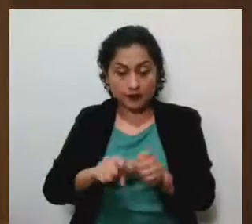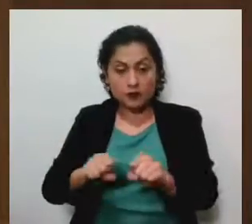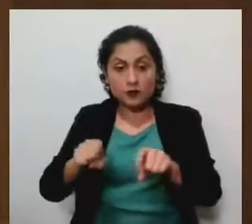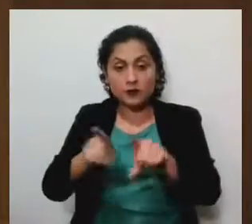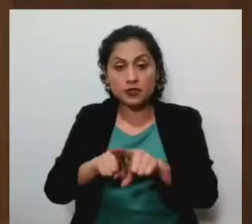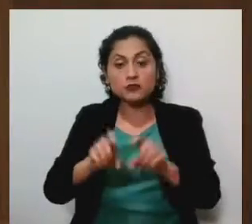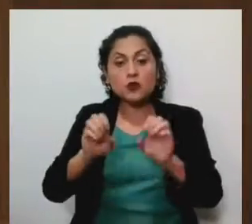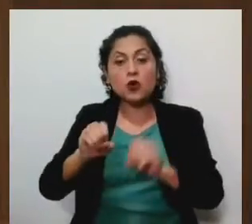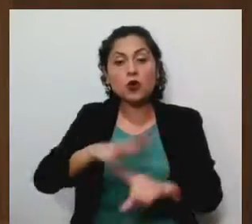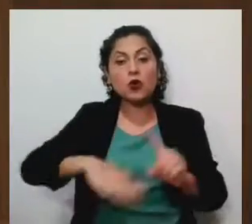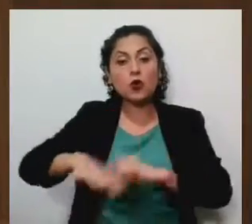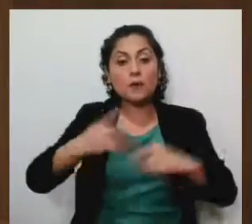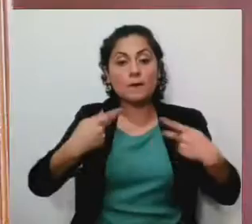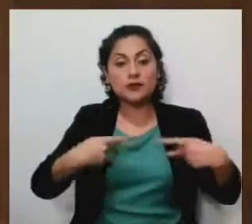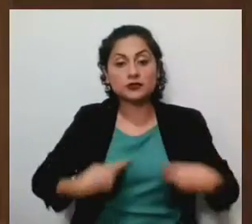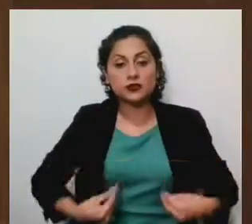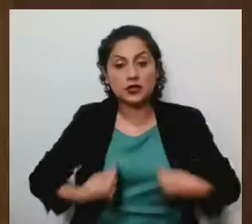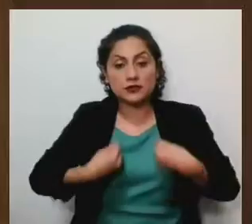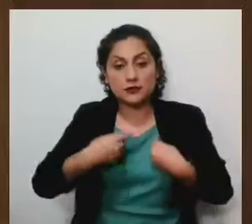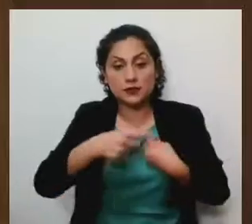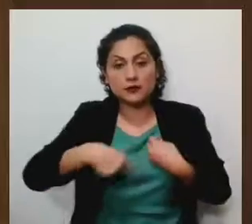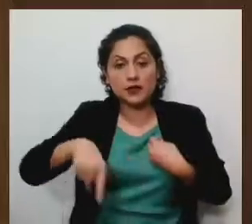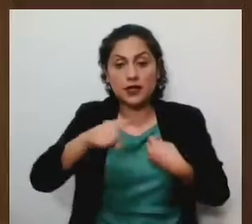municipio a los jefes de sector y de manzana.